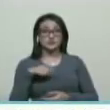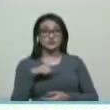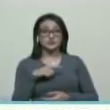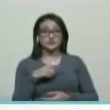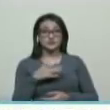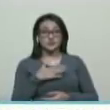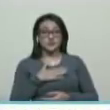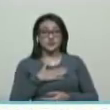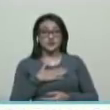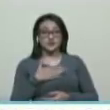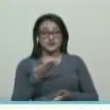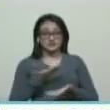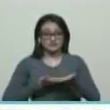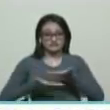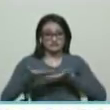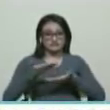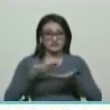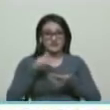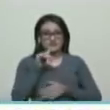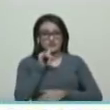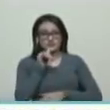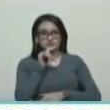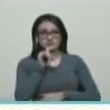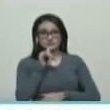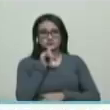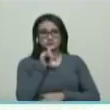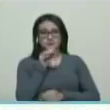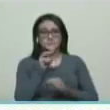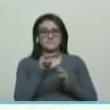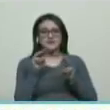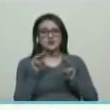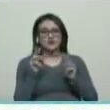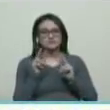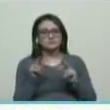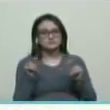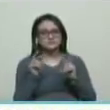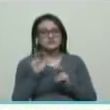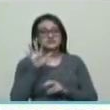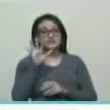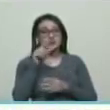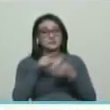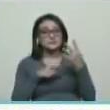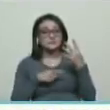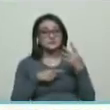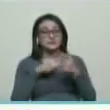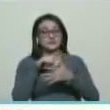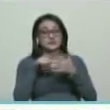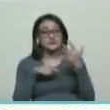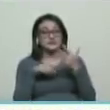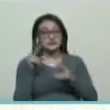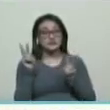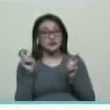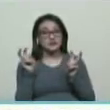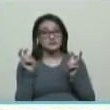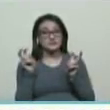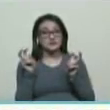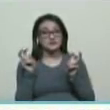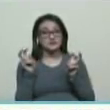queremos compartir con ustedes el método de revisar estos cinco ámbitos, y